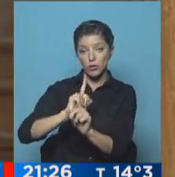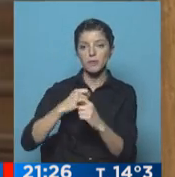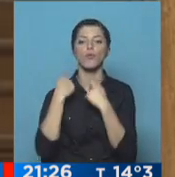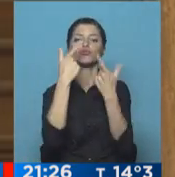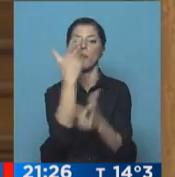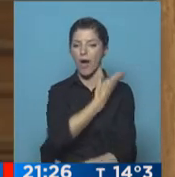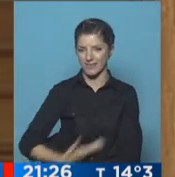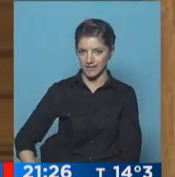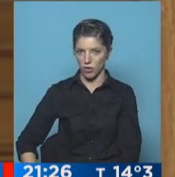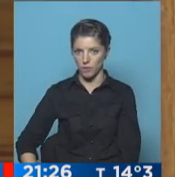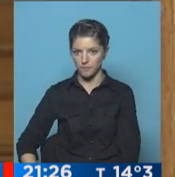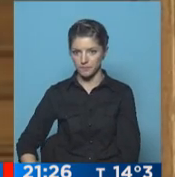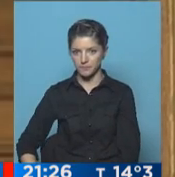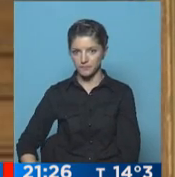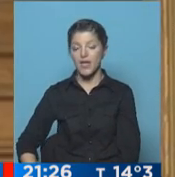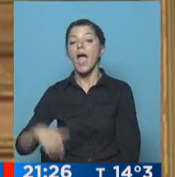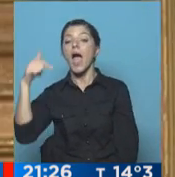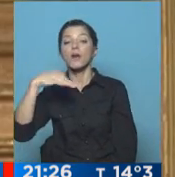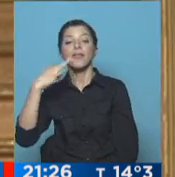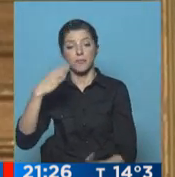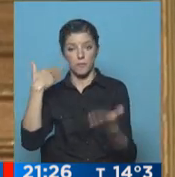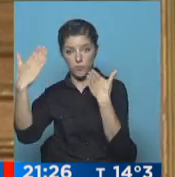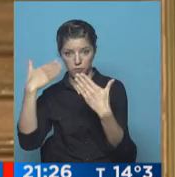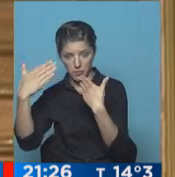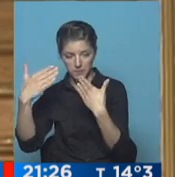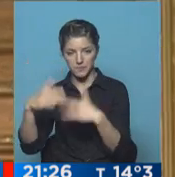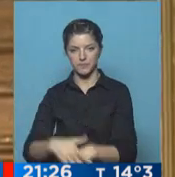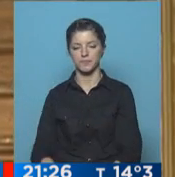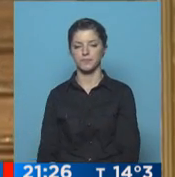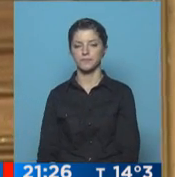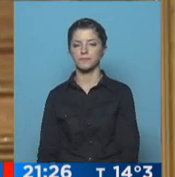Estado. Ahora no se impiden venderlas, pero hay que debatir antes.